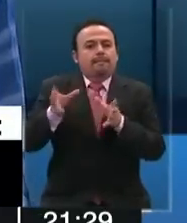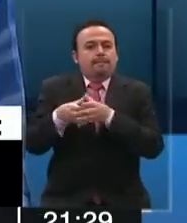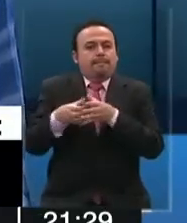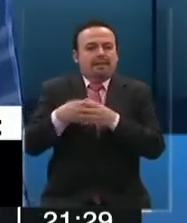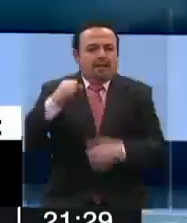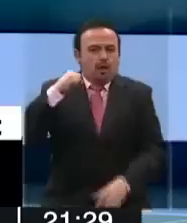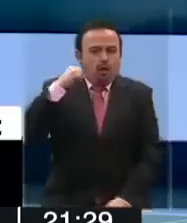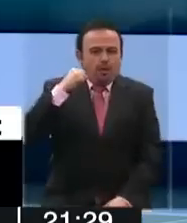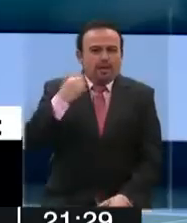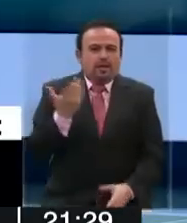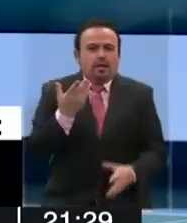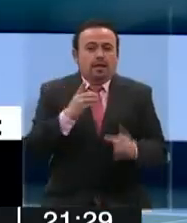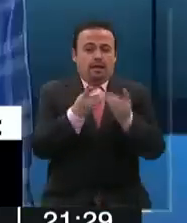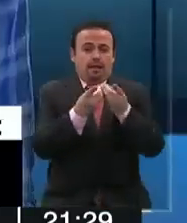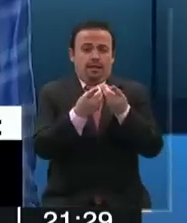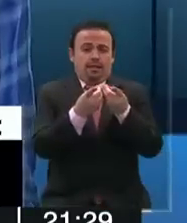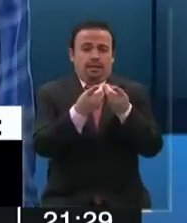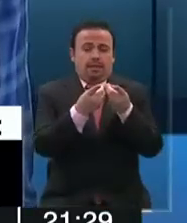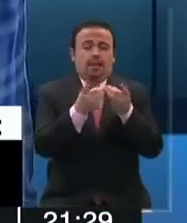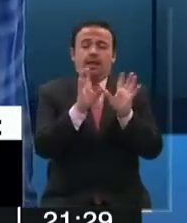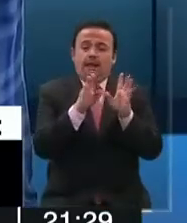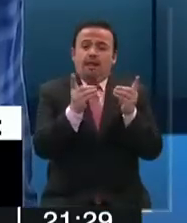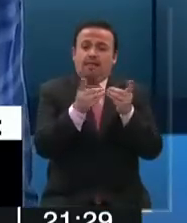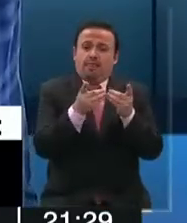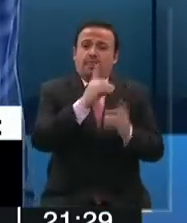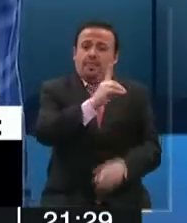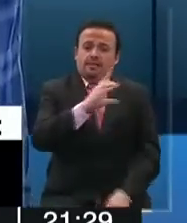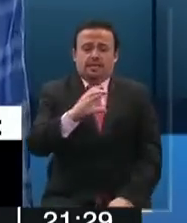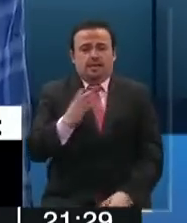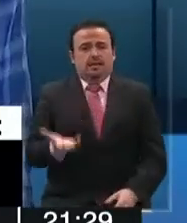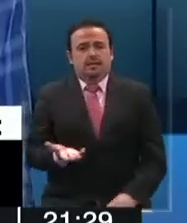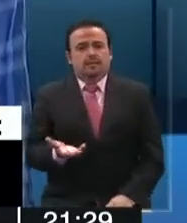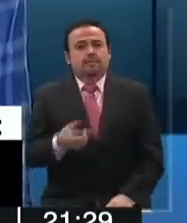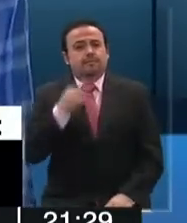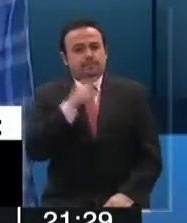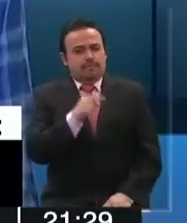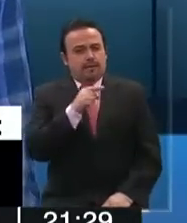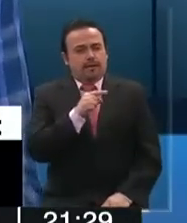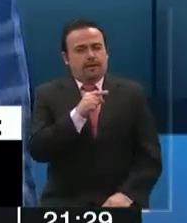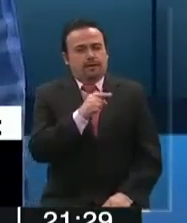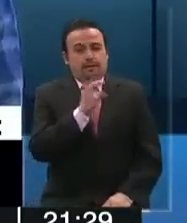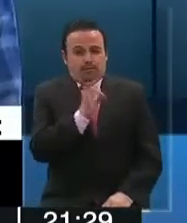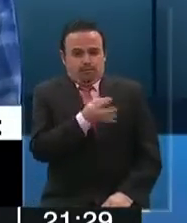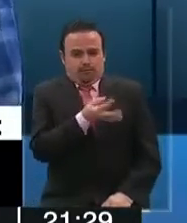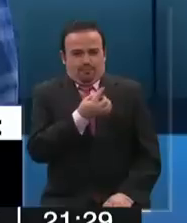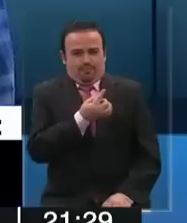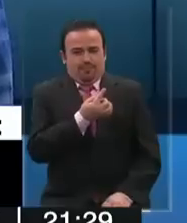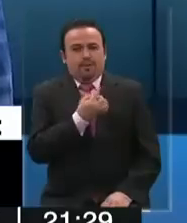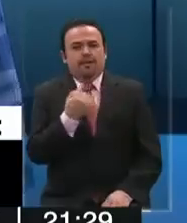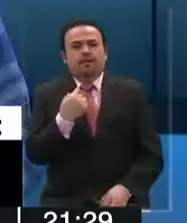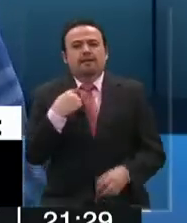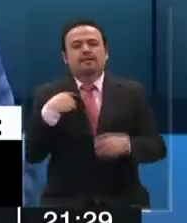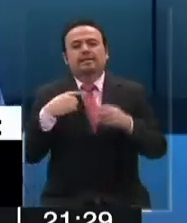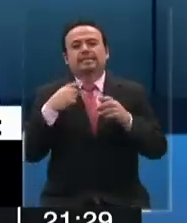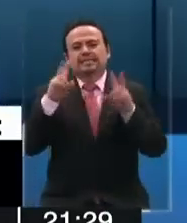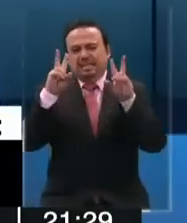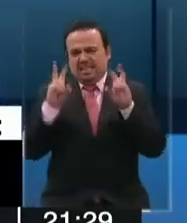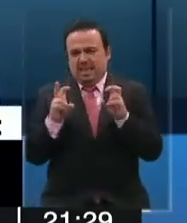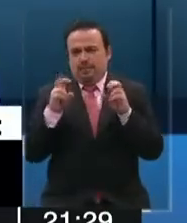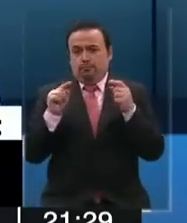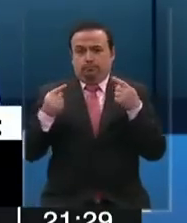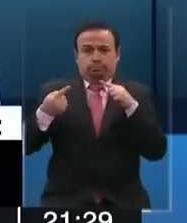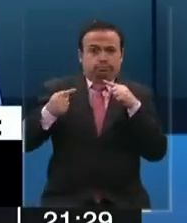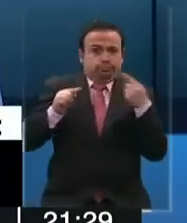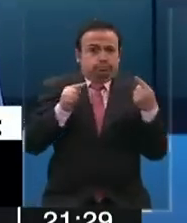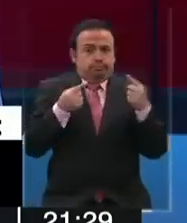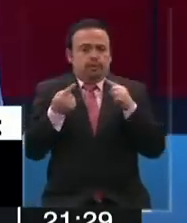que yo sst espect es que un un tema como este que es debatible no